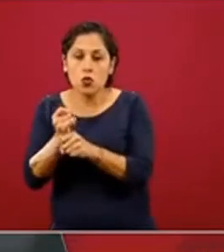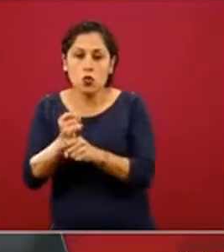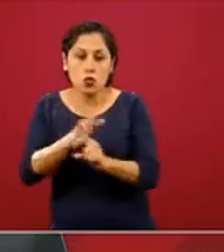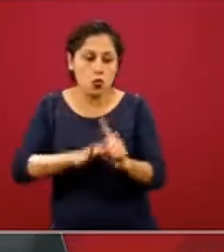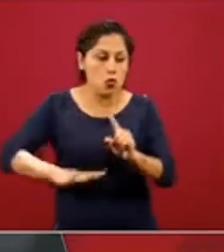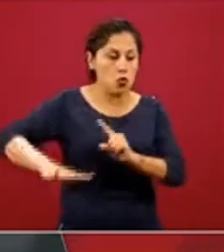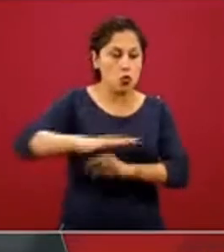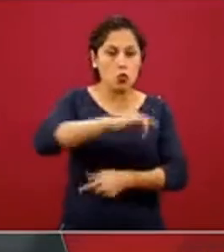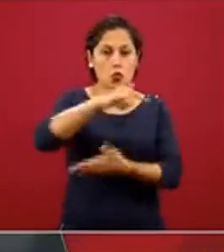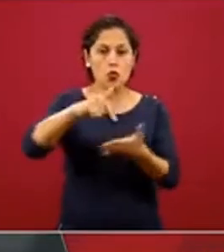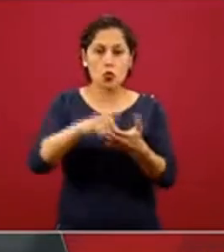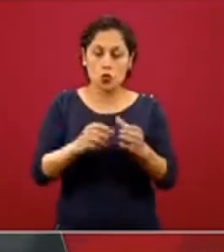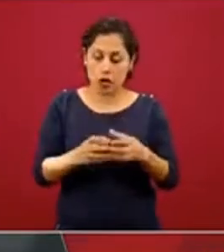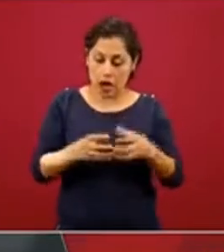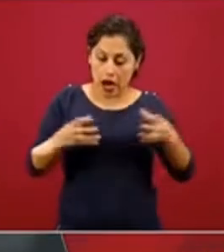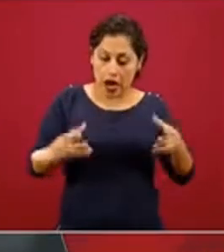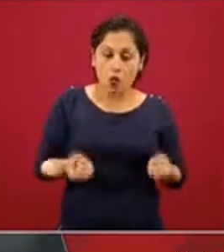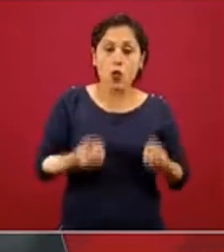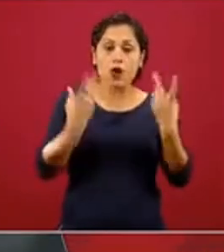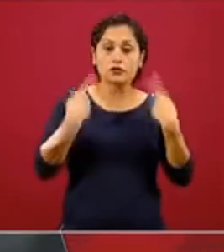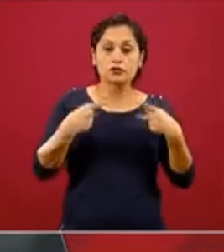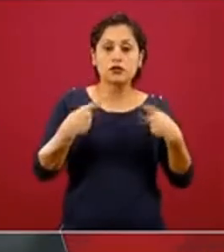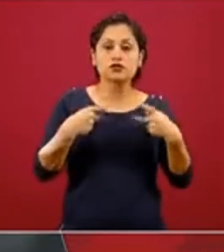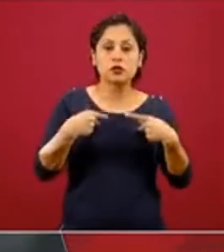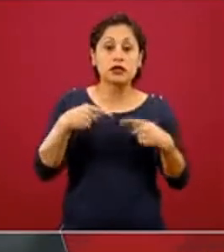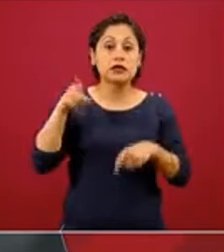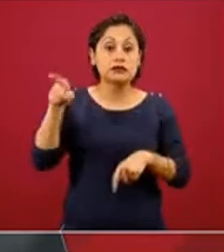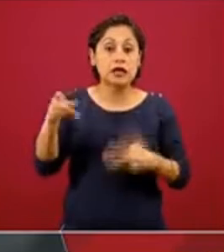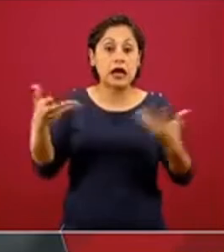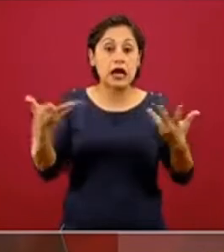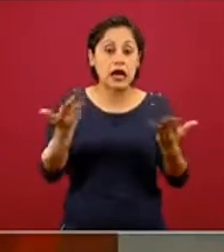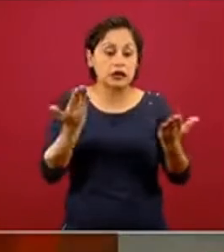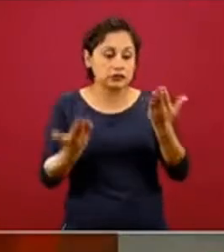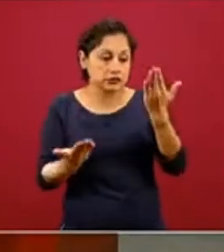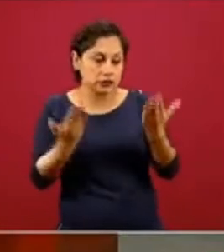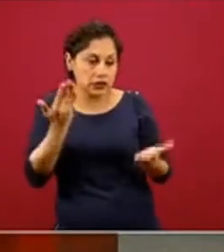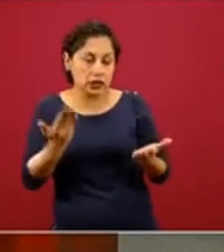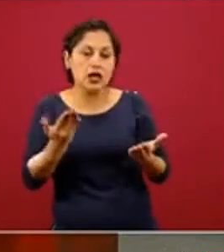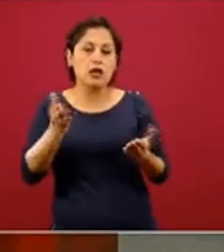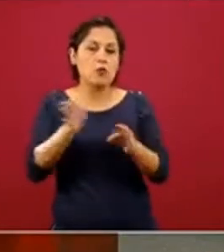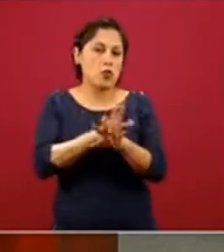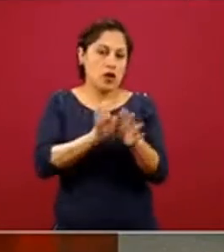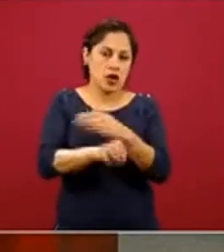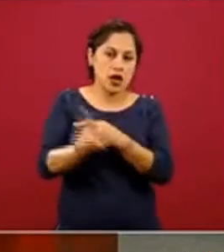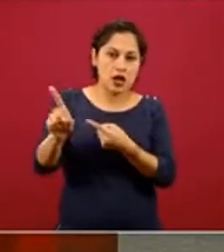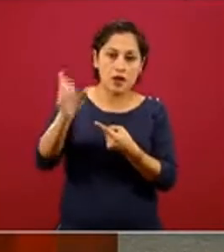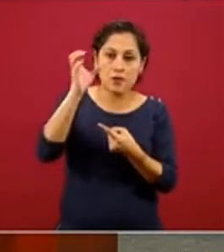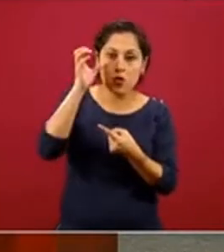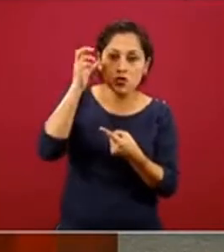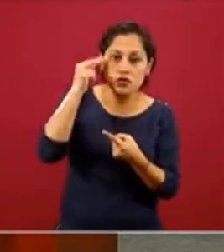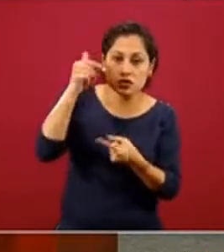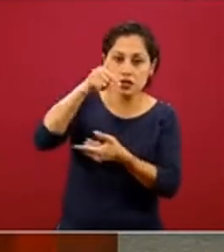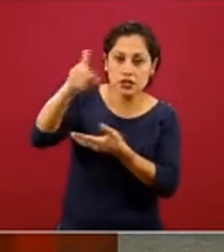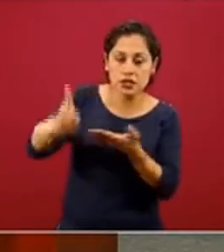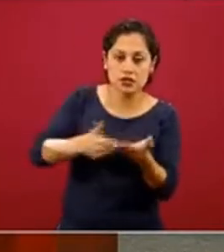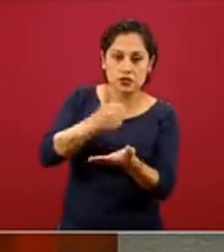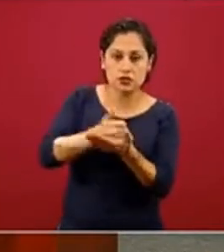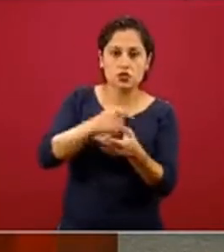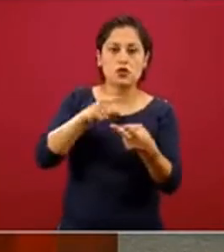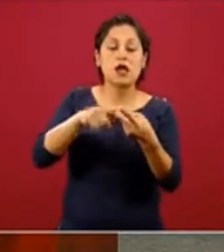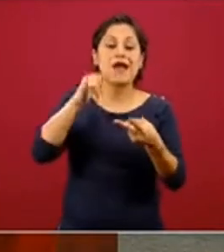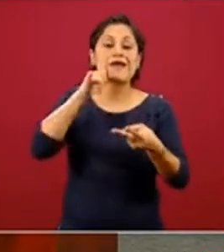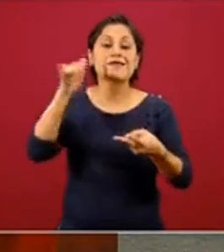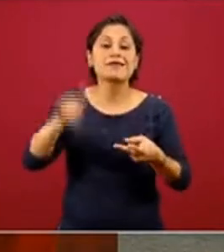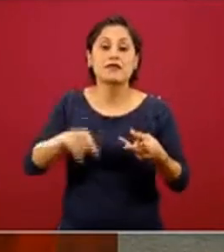poblacional cuando compara distintos escenarios, concretamente el de China, o el de Wuhan, China, el de Italia y el de